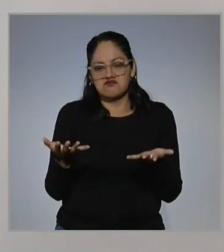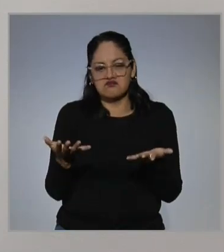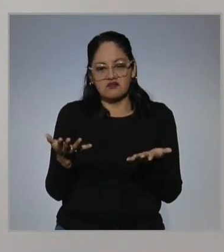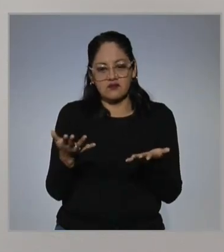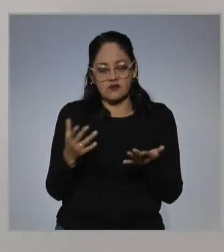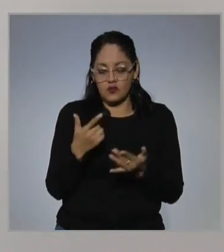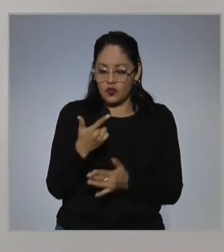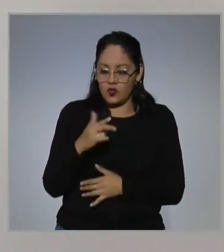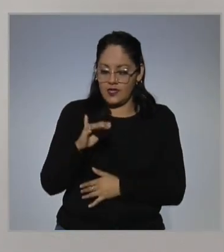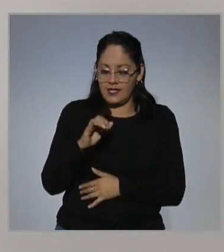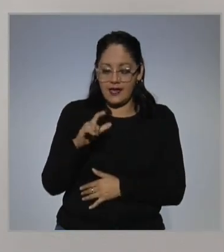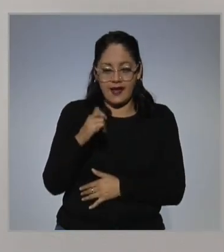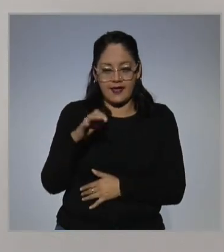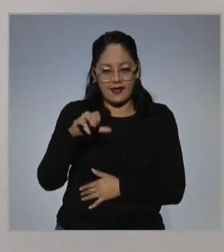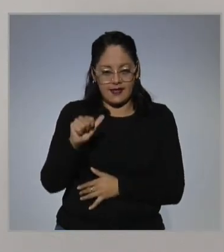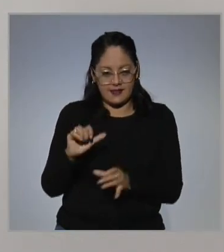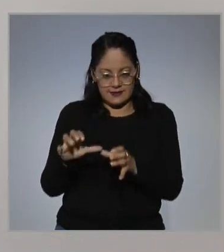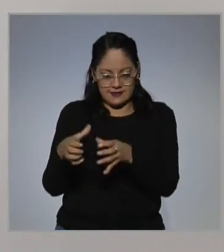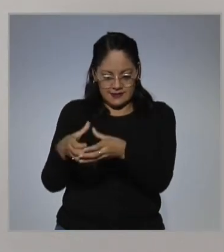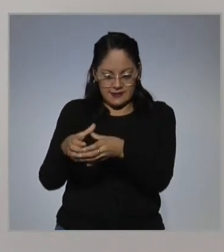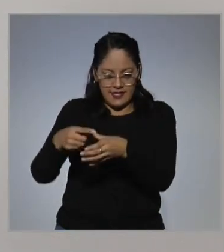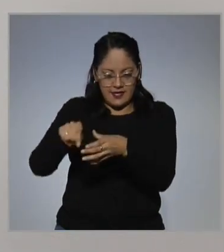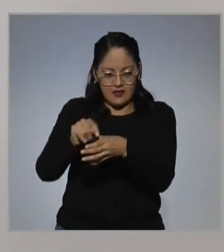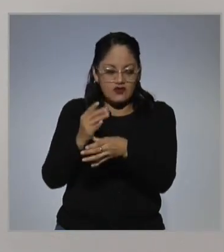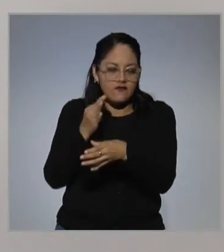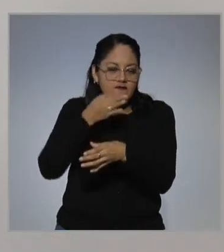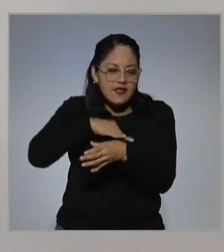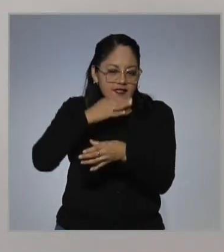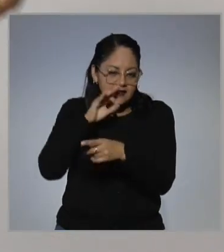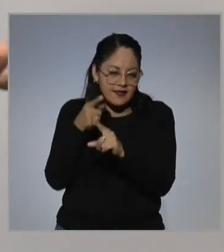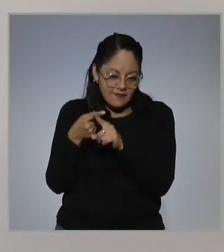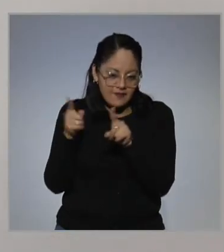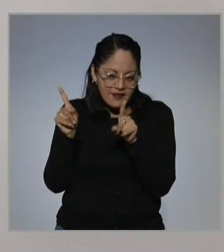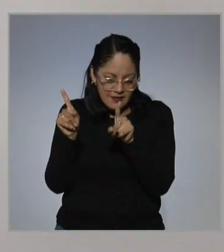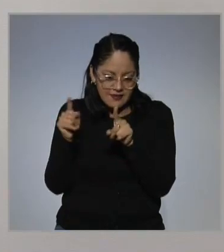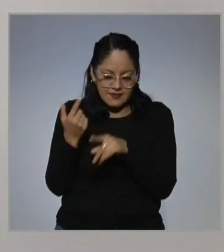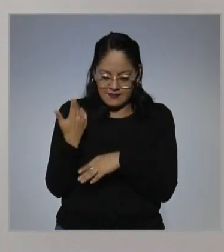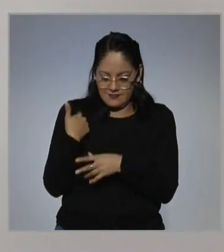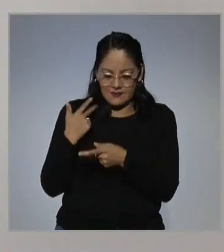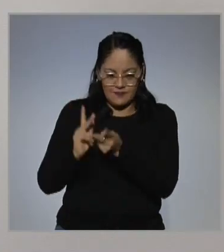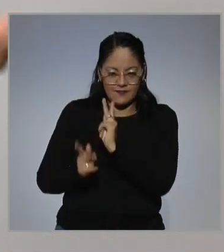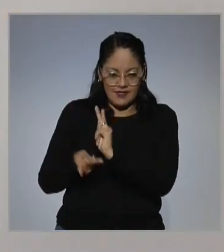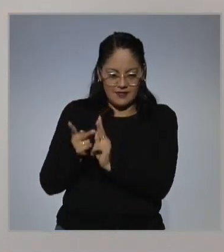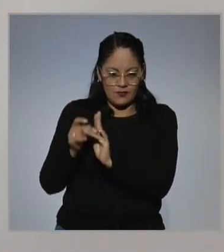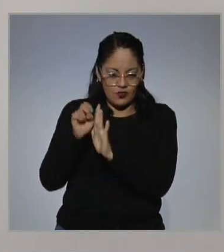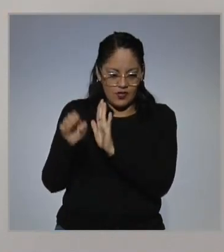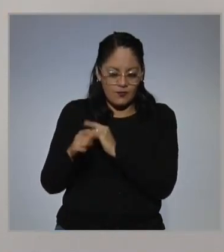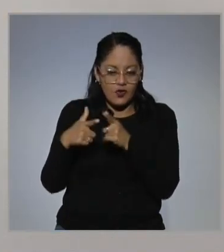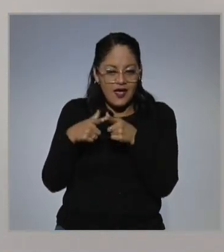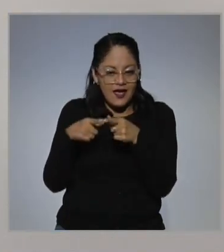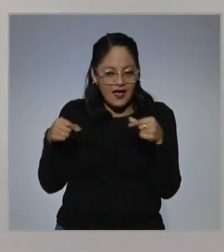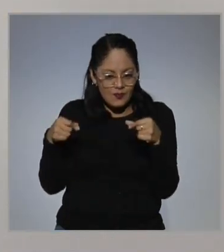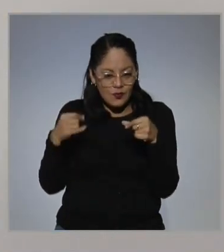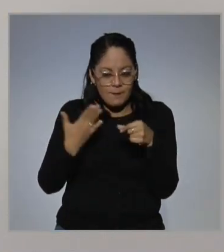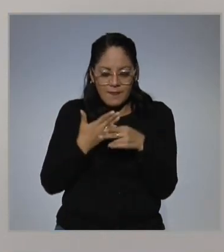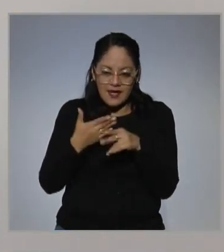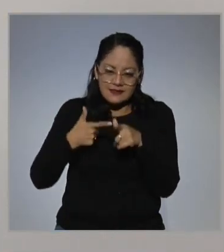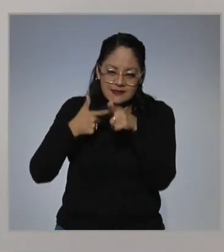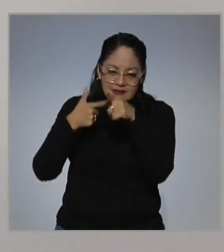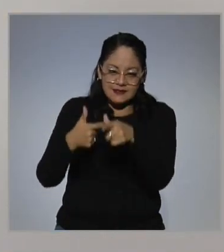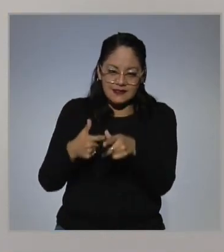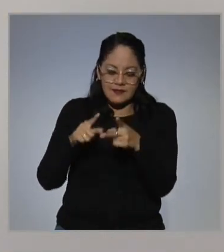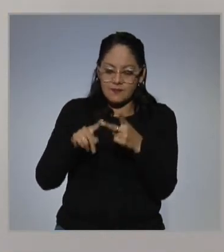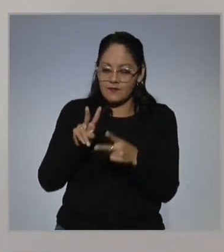de los wixárikas se hacen otro tipo de festividades que decíamos en el caso, por ejemplo, de Japón, que es mucho más continuo. En el caso de